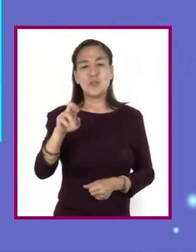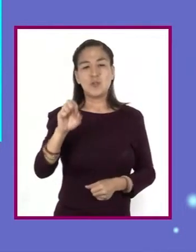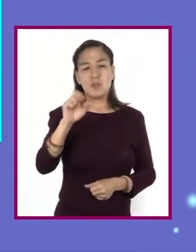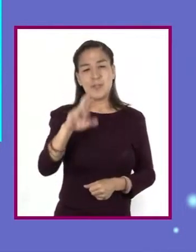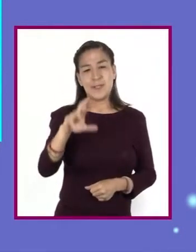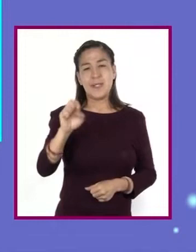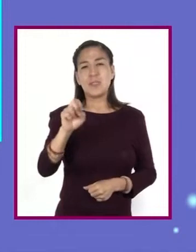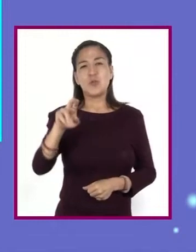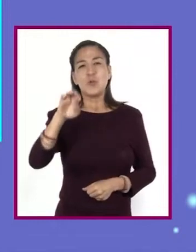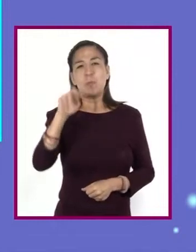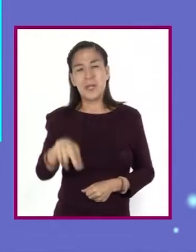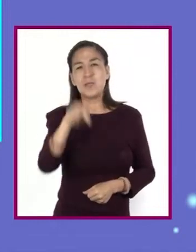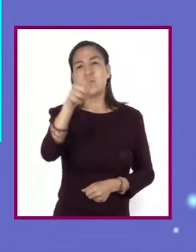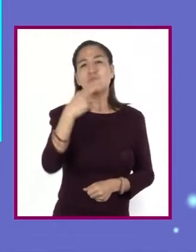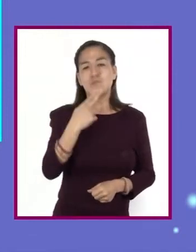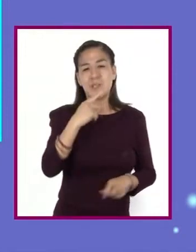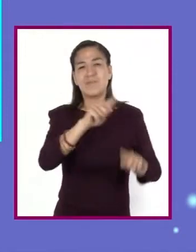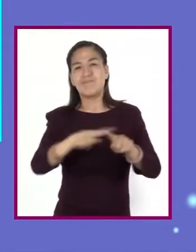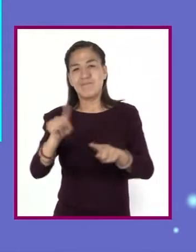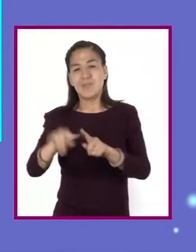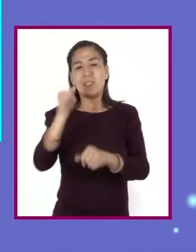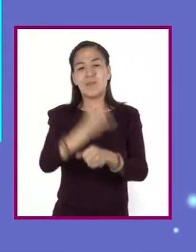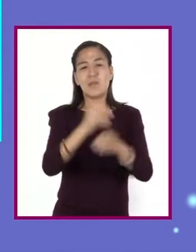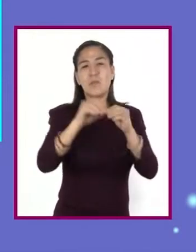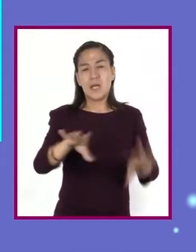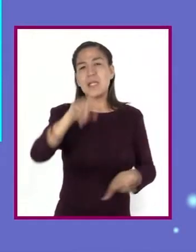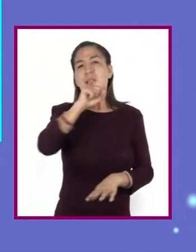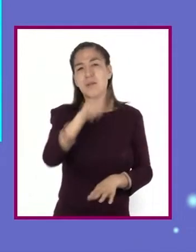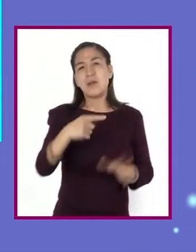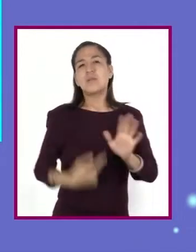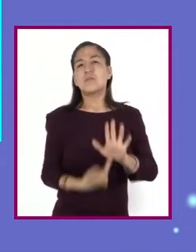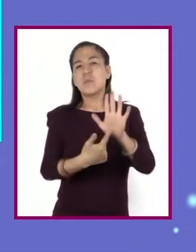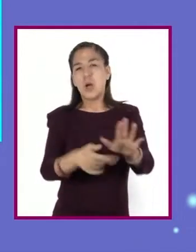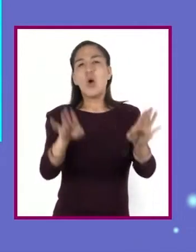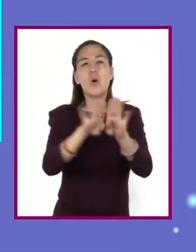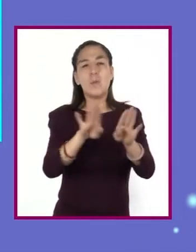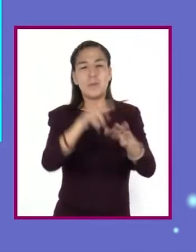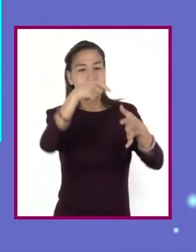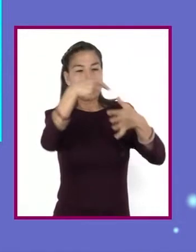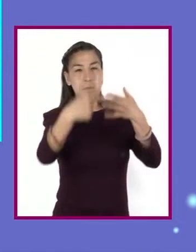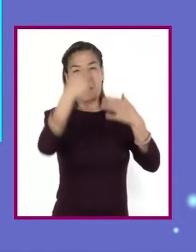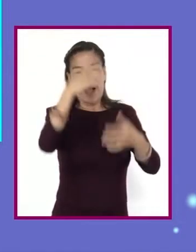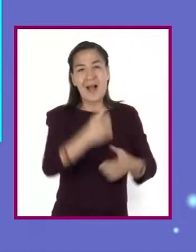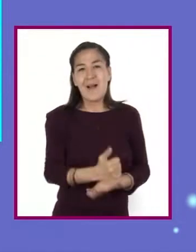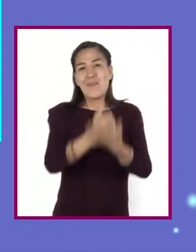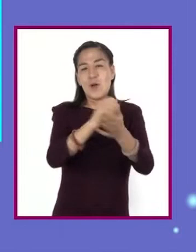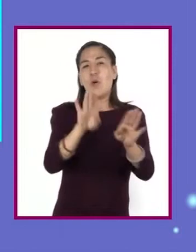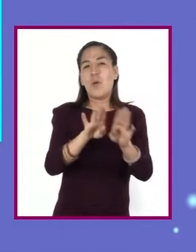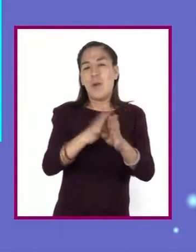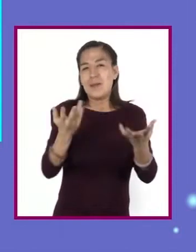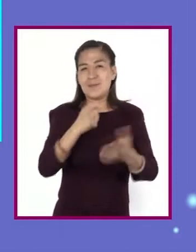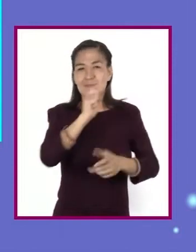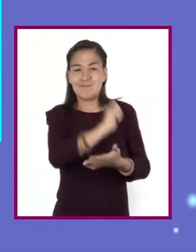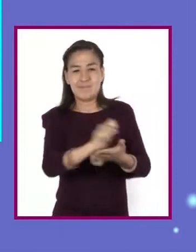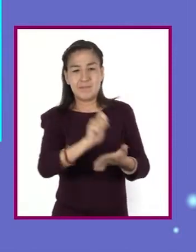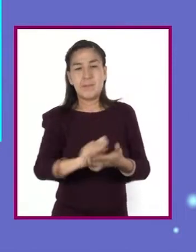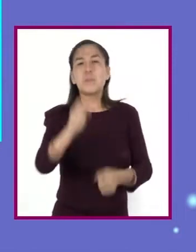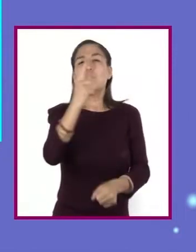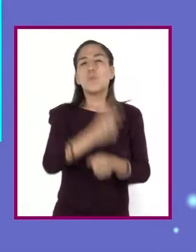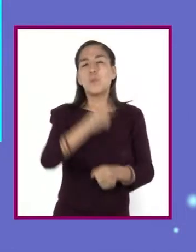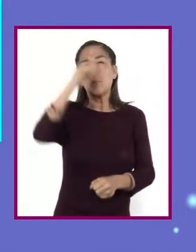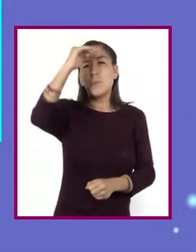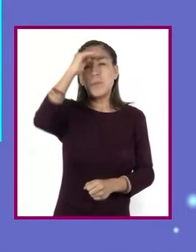utilizando diferentes fuentes de información y compartirles algunos tips que les ayuden a elaborarlos. Pero primero